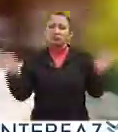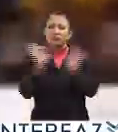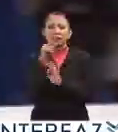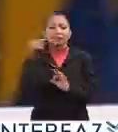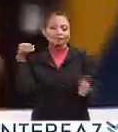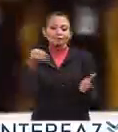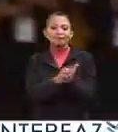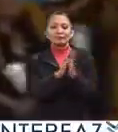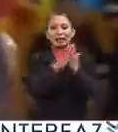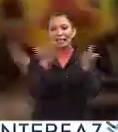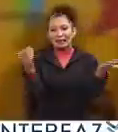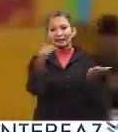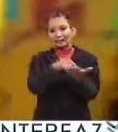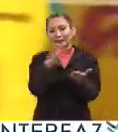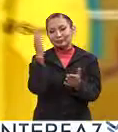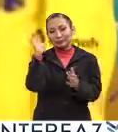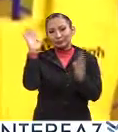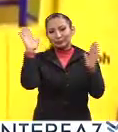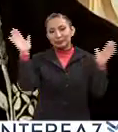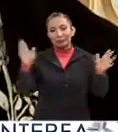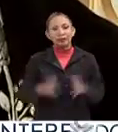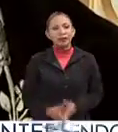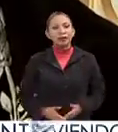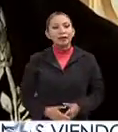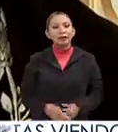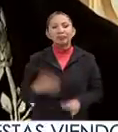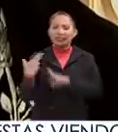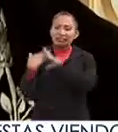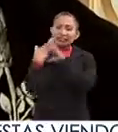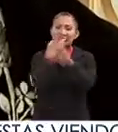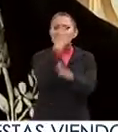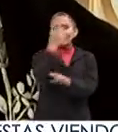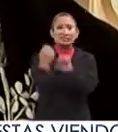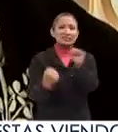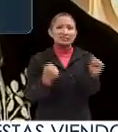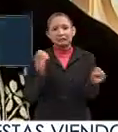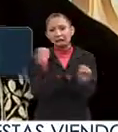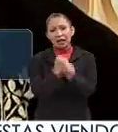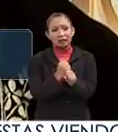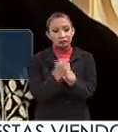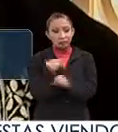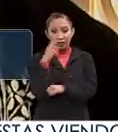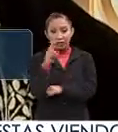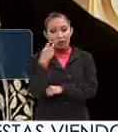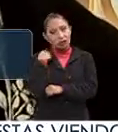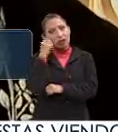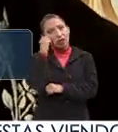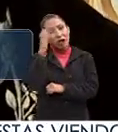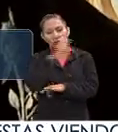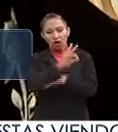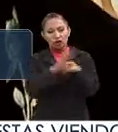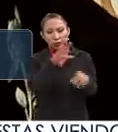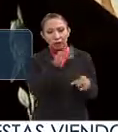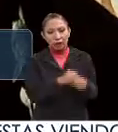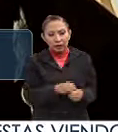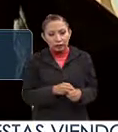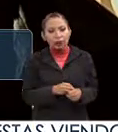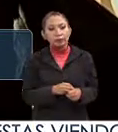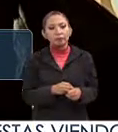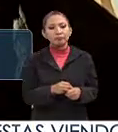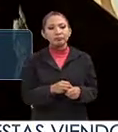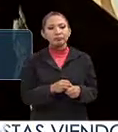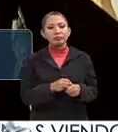moran en las páginas de esta magnífica obra. El celebrar 100 años, que aunque no los vivimos todos completos, pero